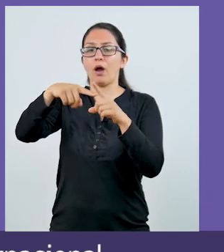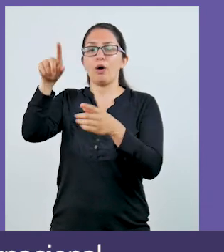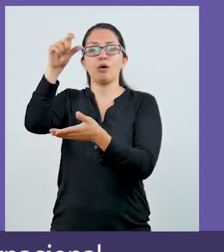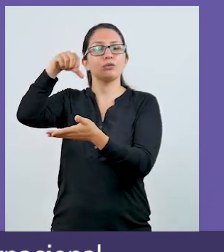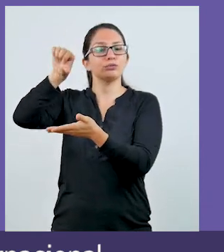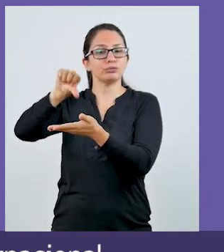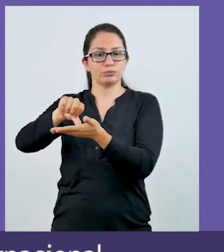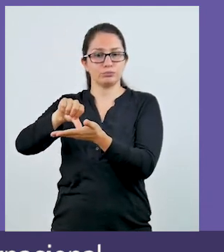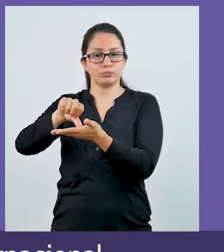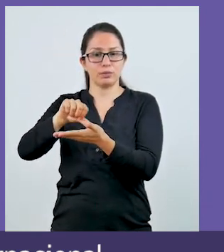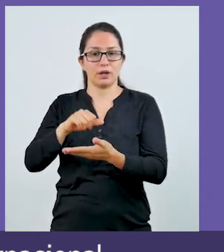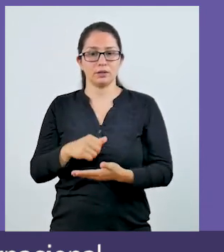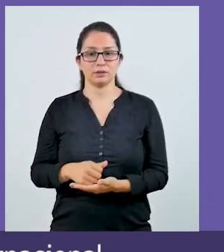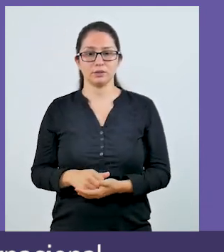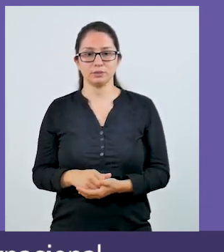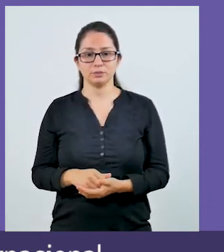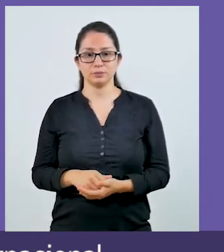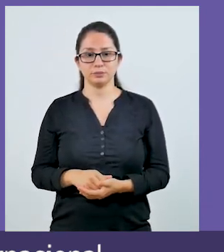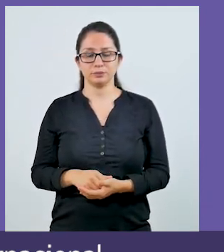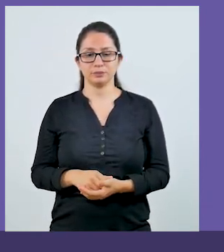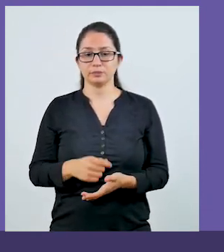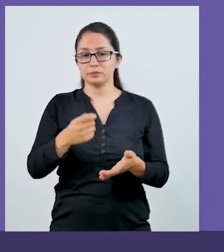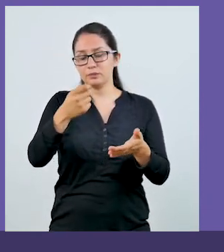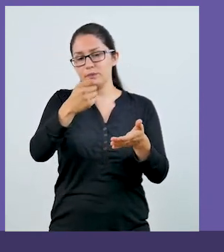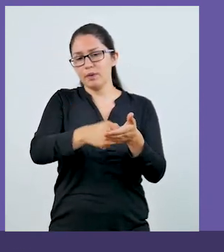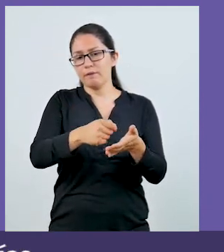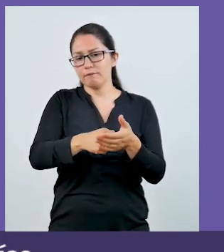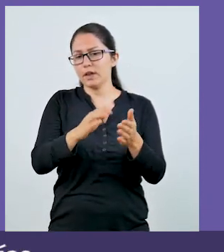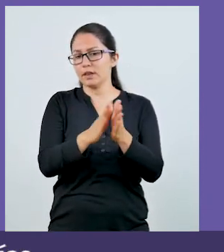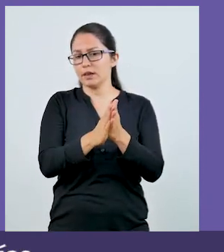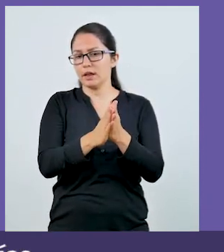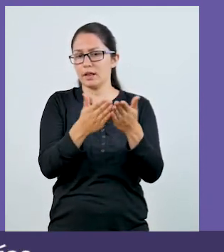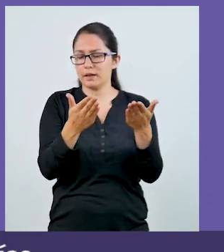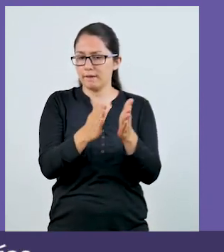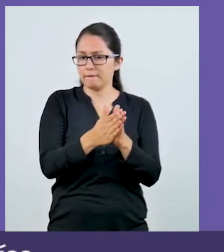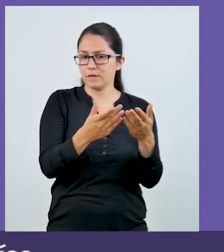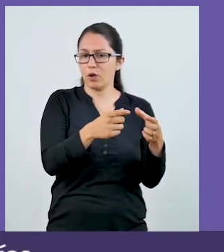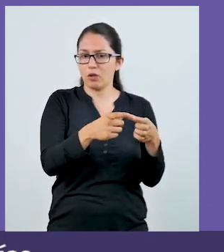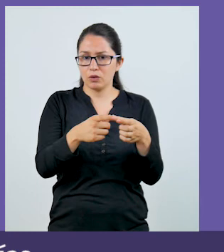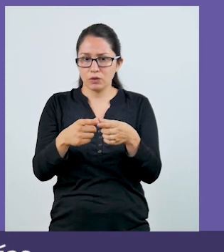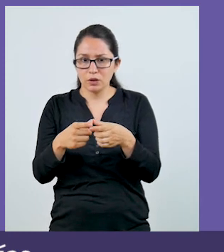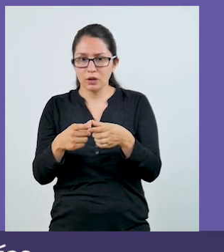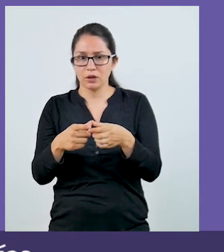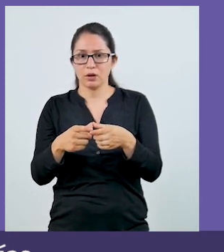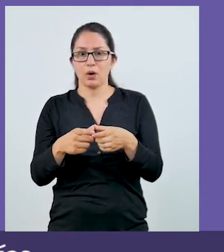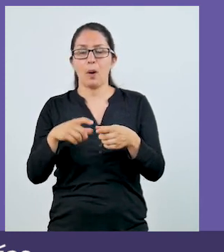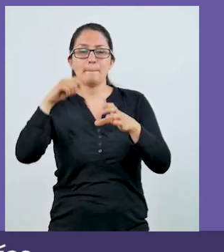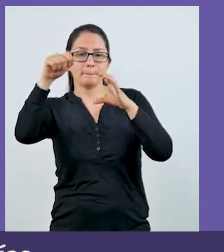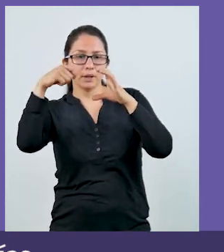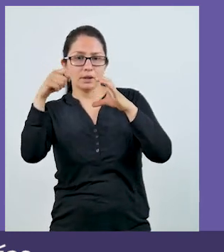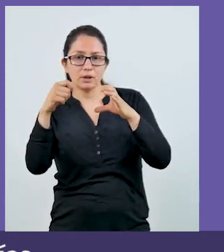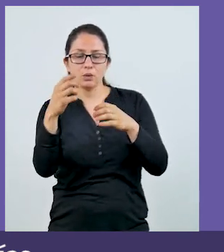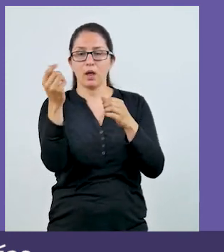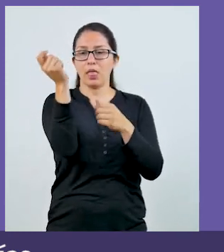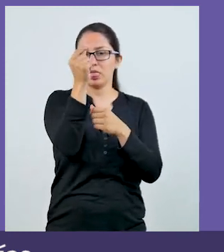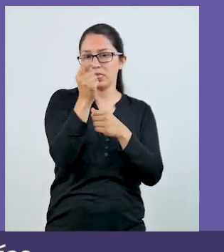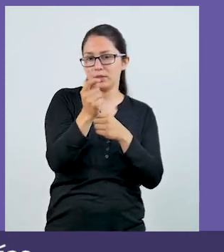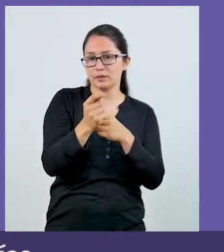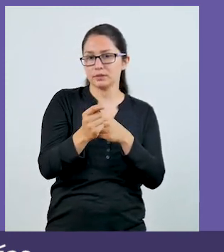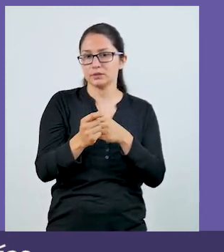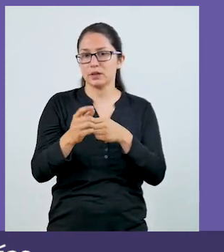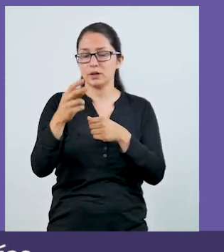su emprendimiento y estrategia internacional. Las ventas de discos, libros, películas, diseño de